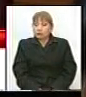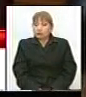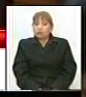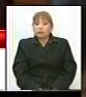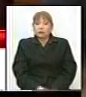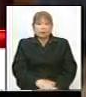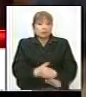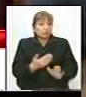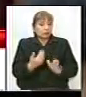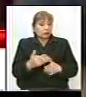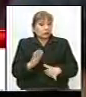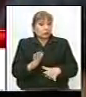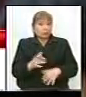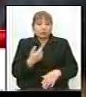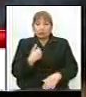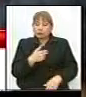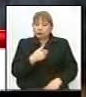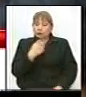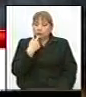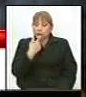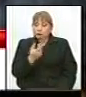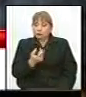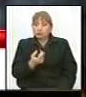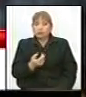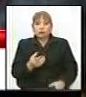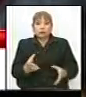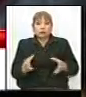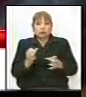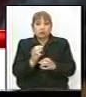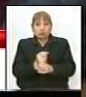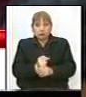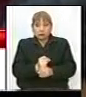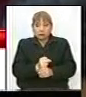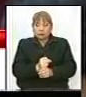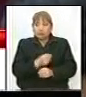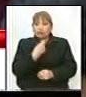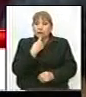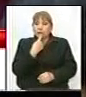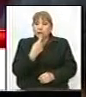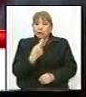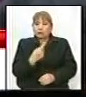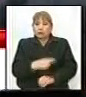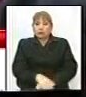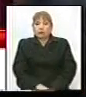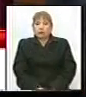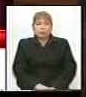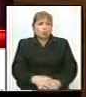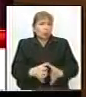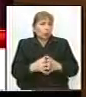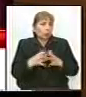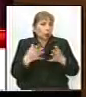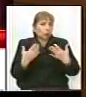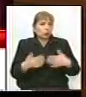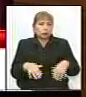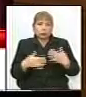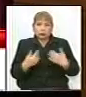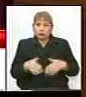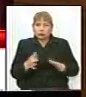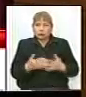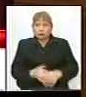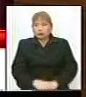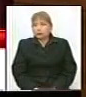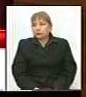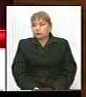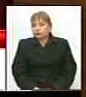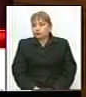ya nomás en considerar esos 1.200, la proporción es realmente exagerada y muy alta. Y